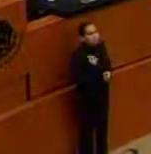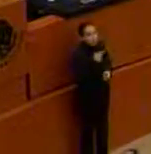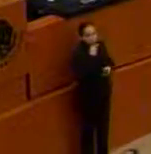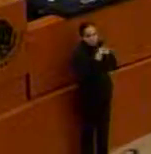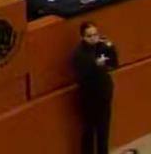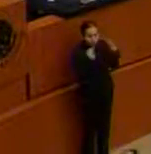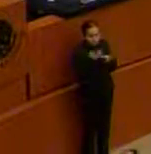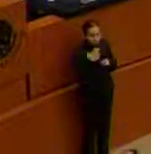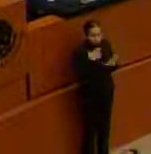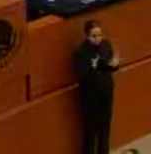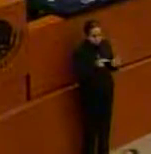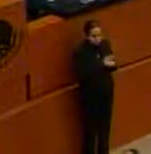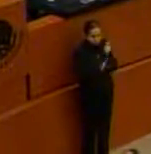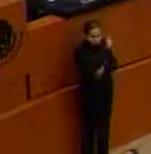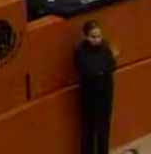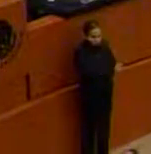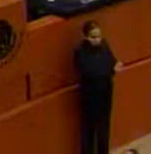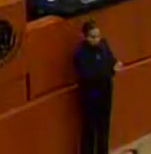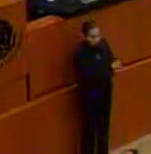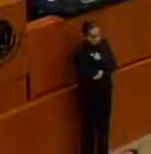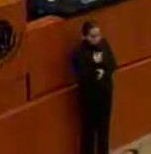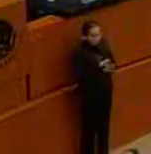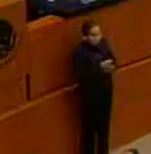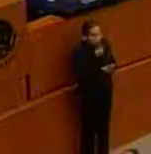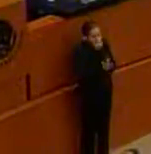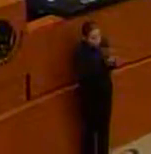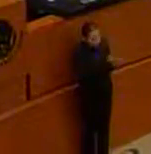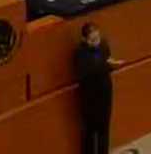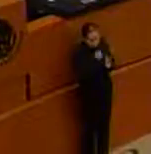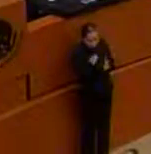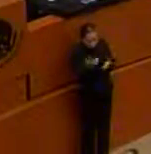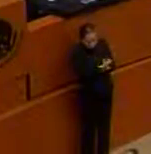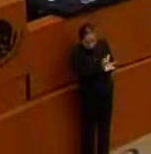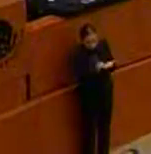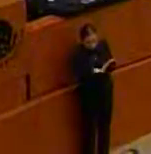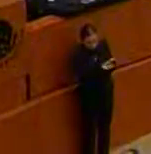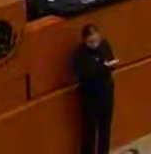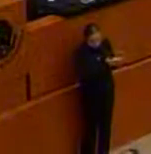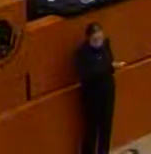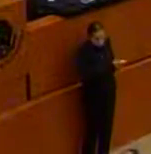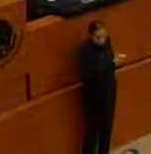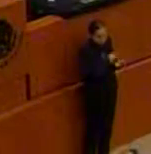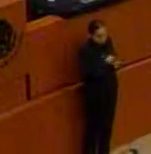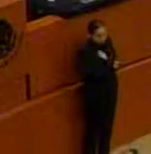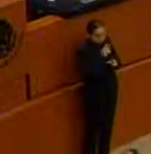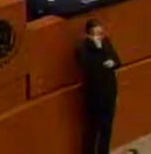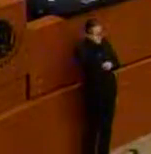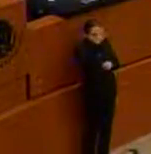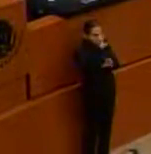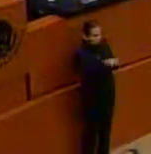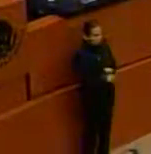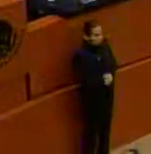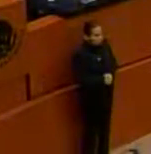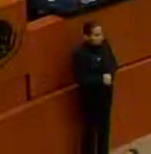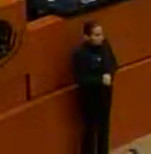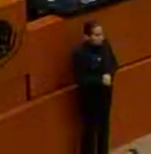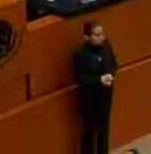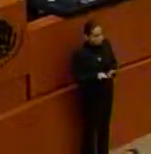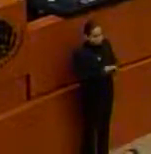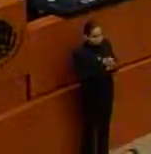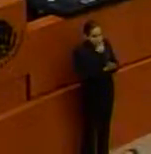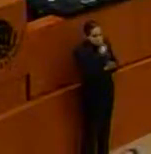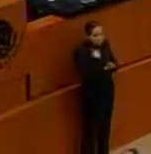se retire el subsidio en efectivo a una parte de la población, o sea, dejaría de ser universal.